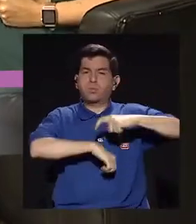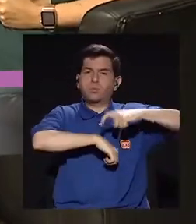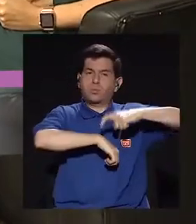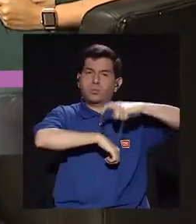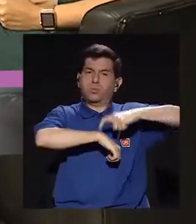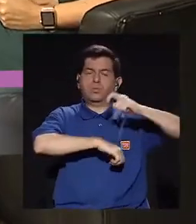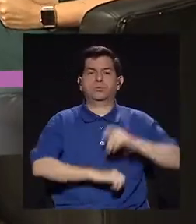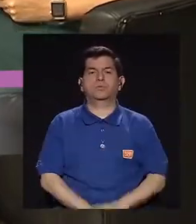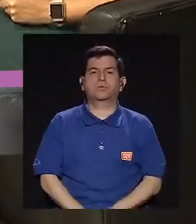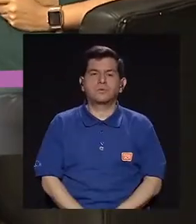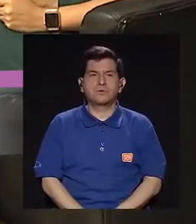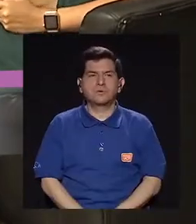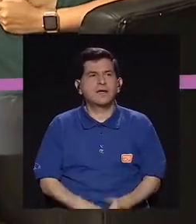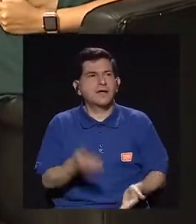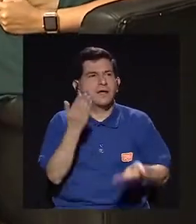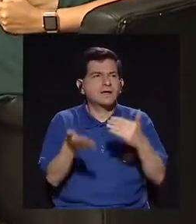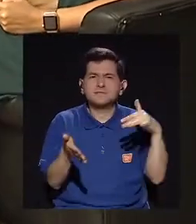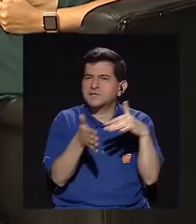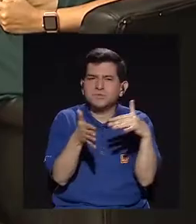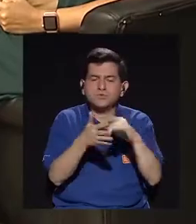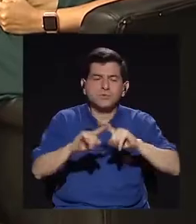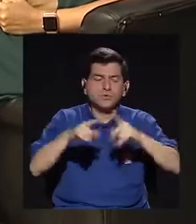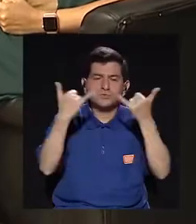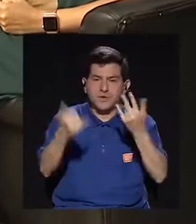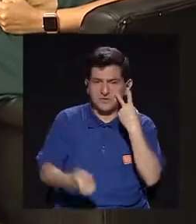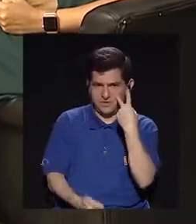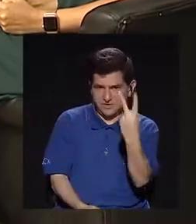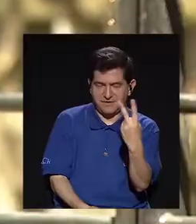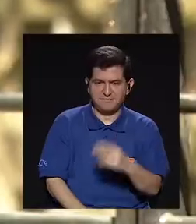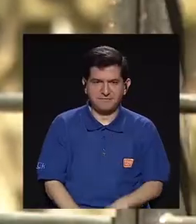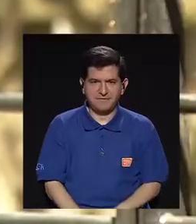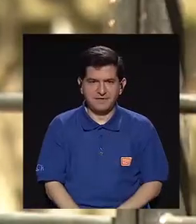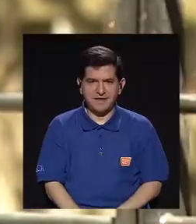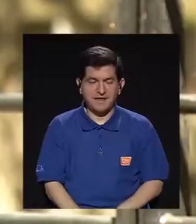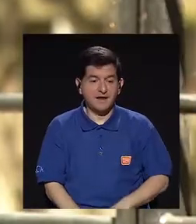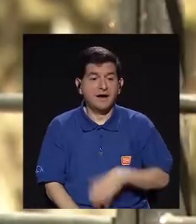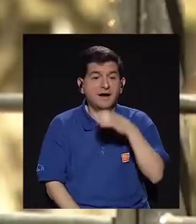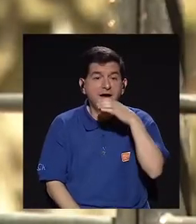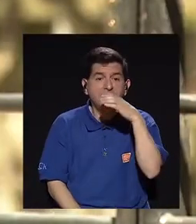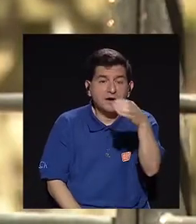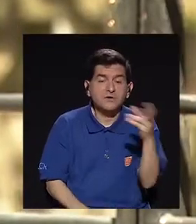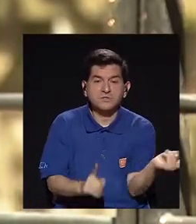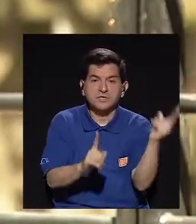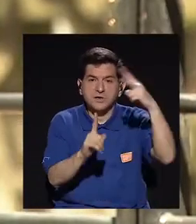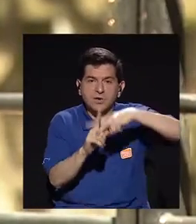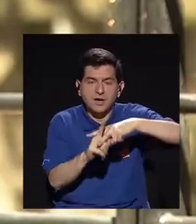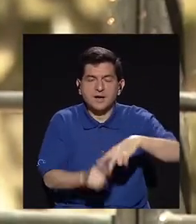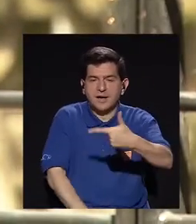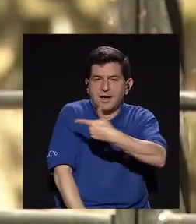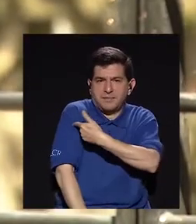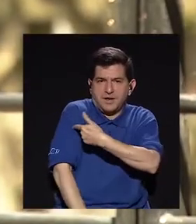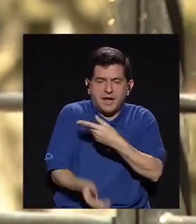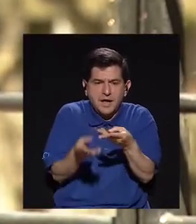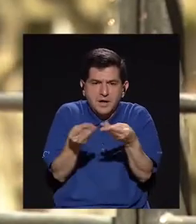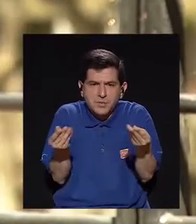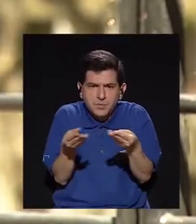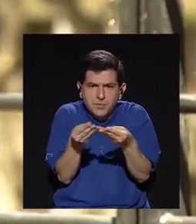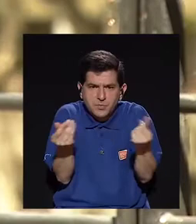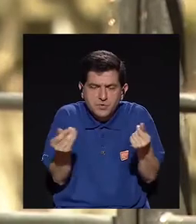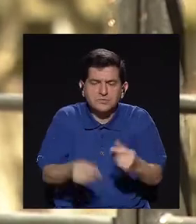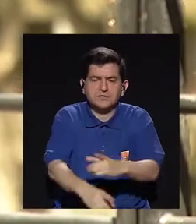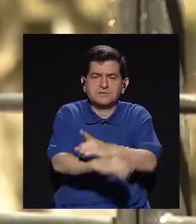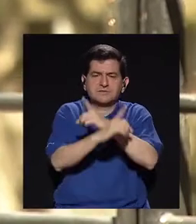muchos años, o no tanto estudios como ya se ha visto, cuándo es lo que se recomienda aplicar vacunas para